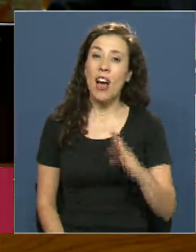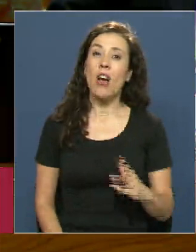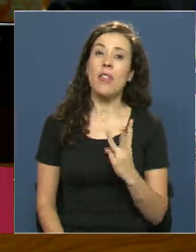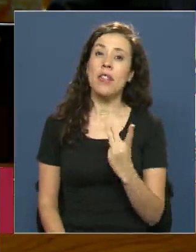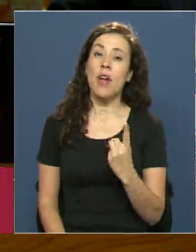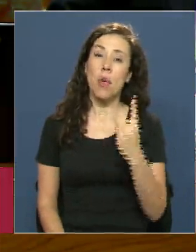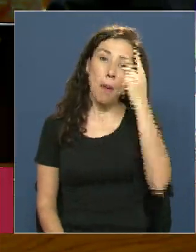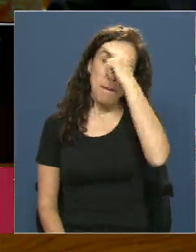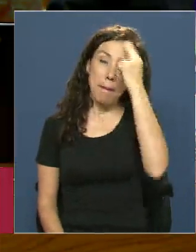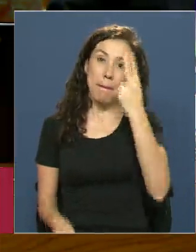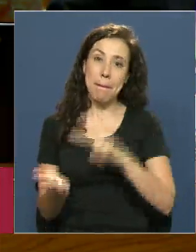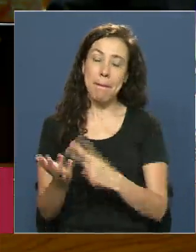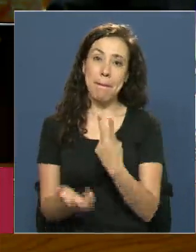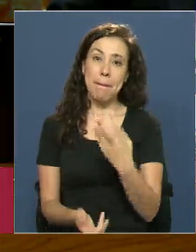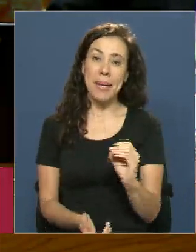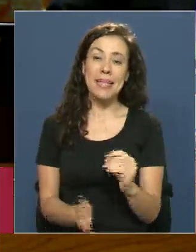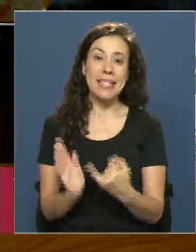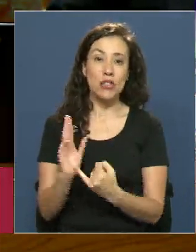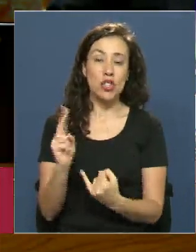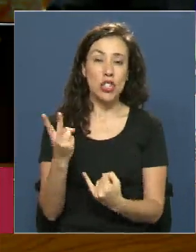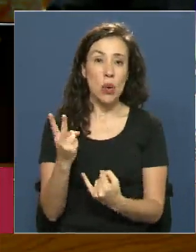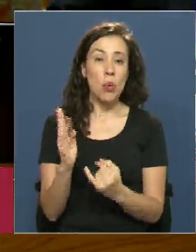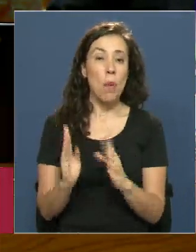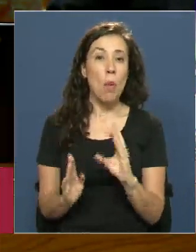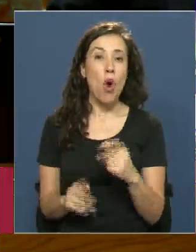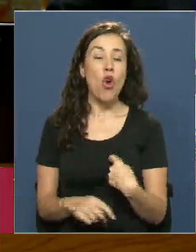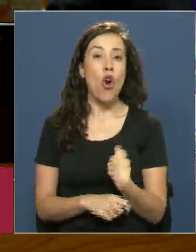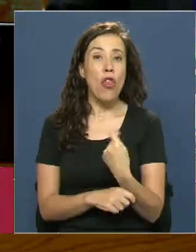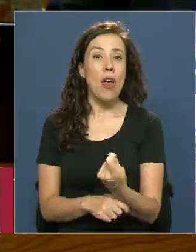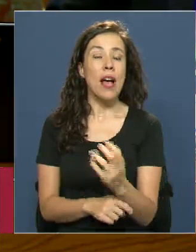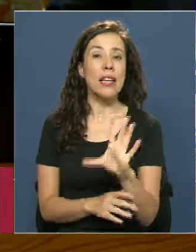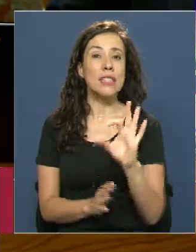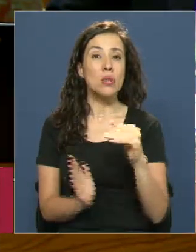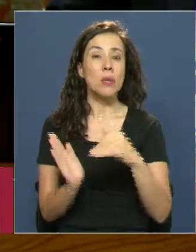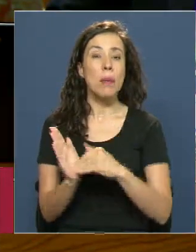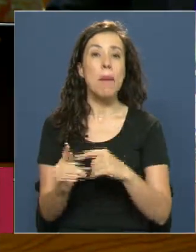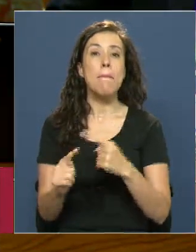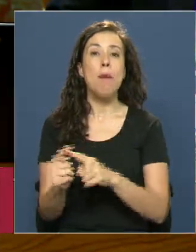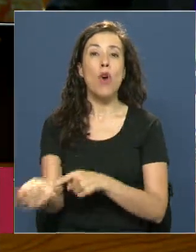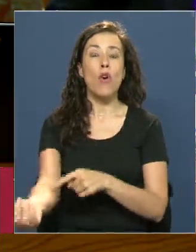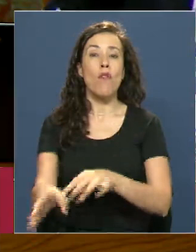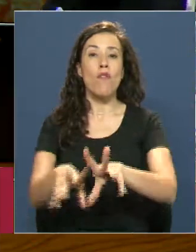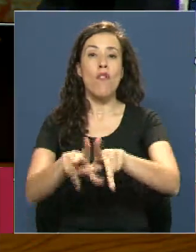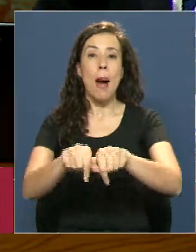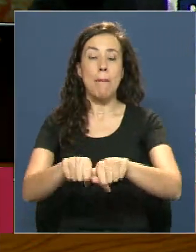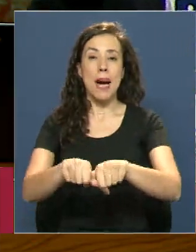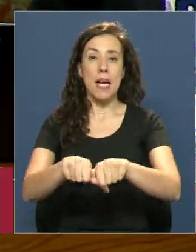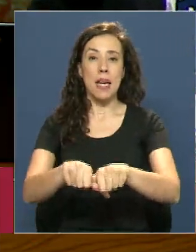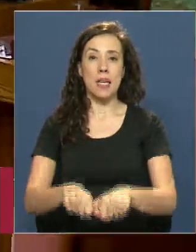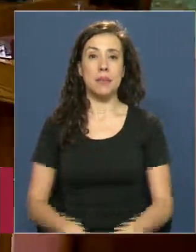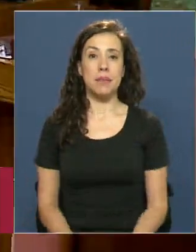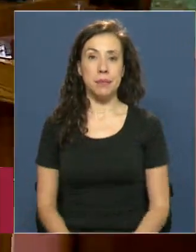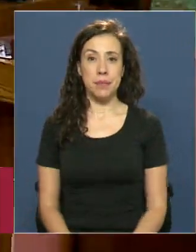de 2020. En el caso del inciso segundo, dicho bono ascenderá a 50.000 por familia.